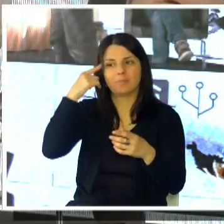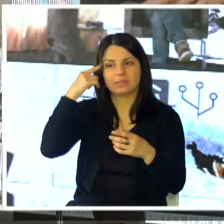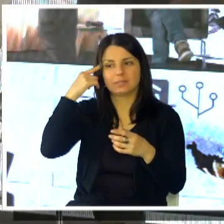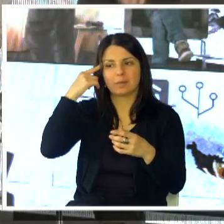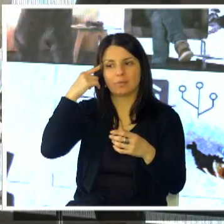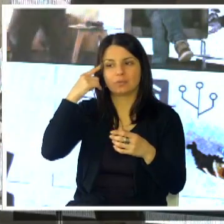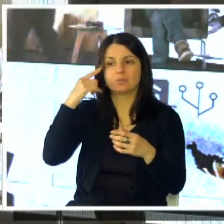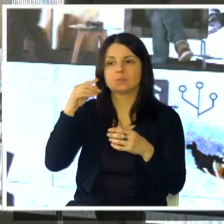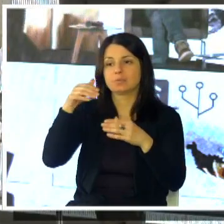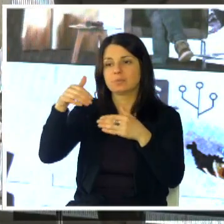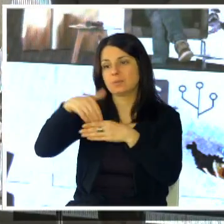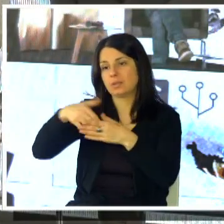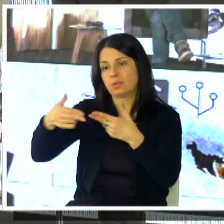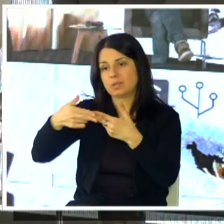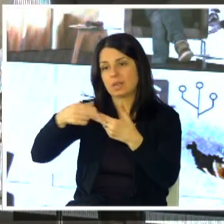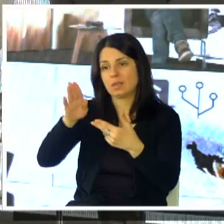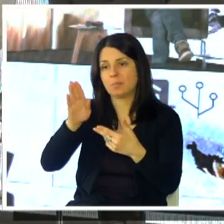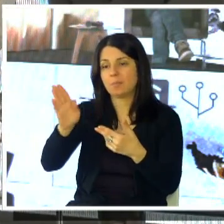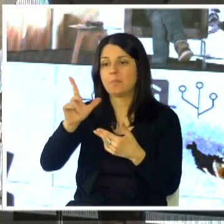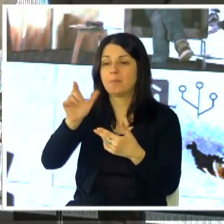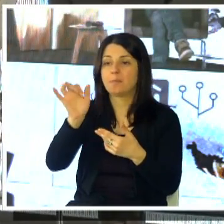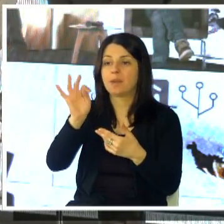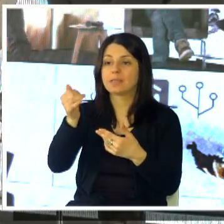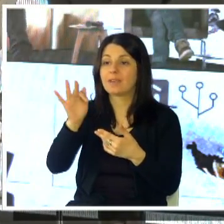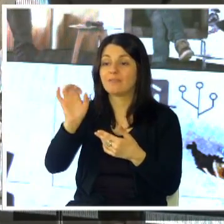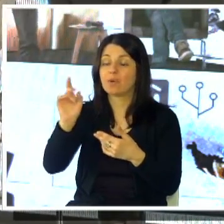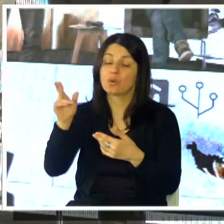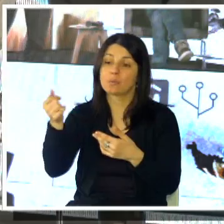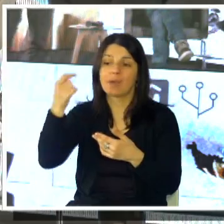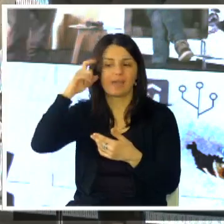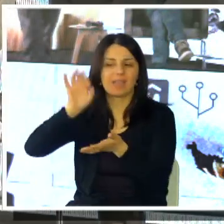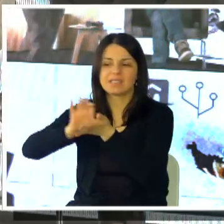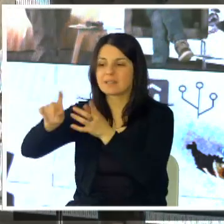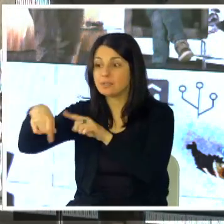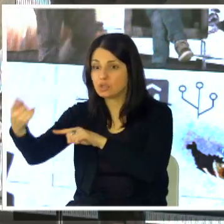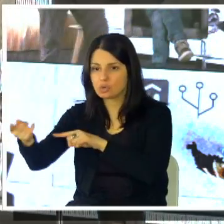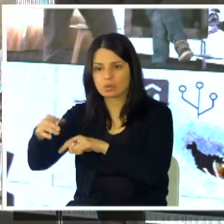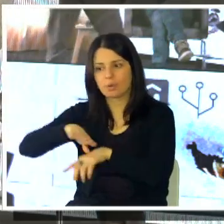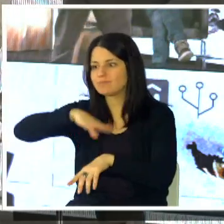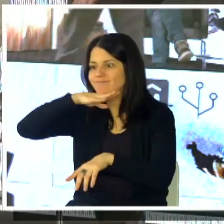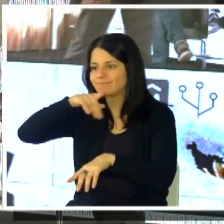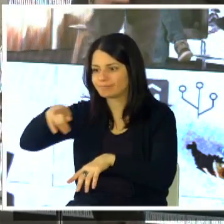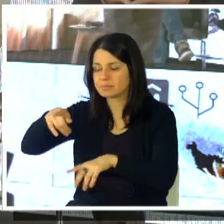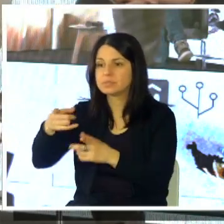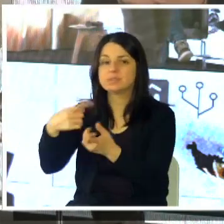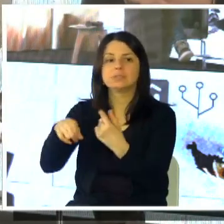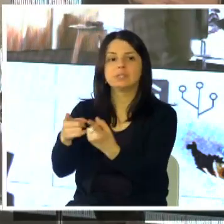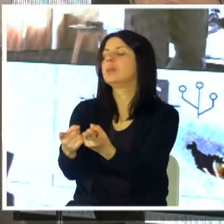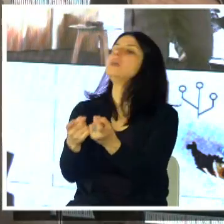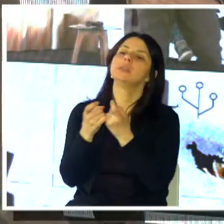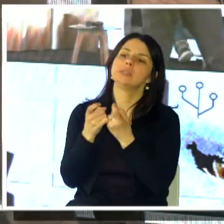en plataformas para otros servicios. Entonces, necesitamos ahí